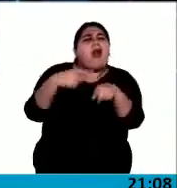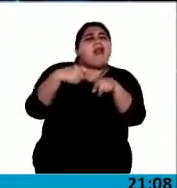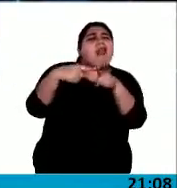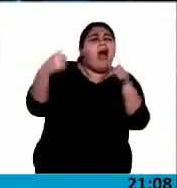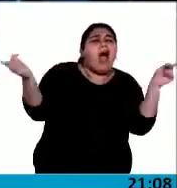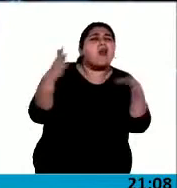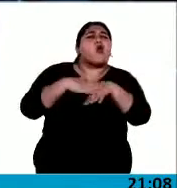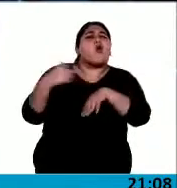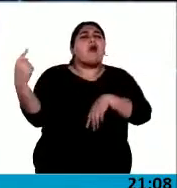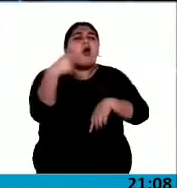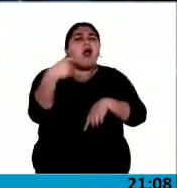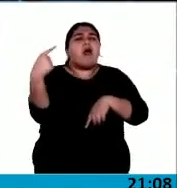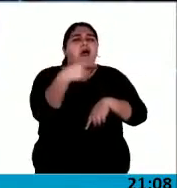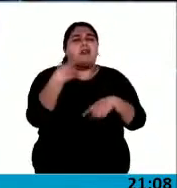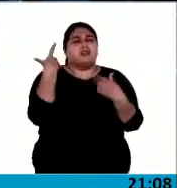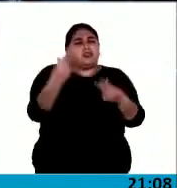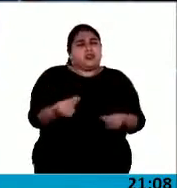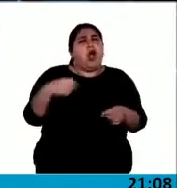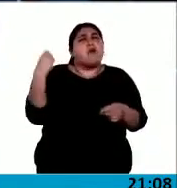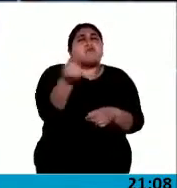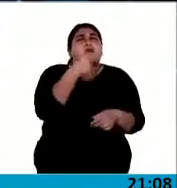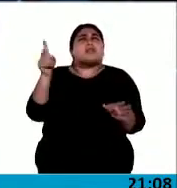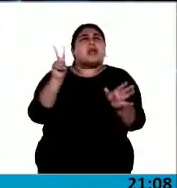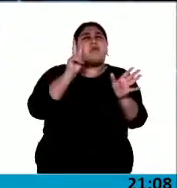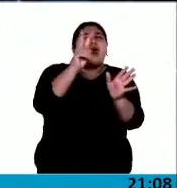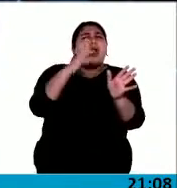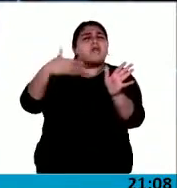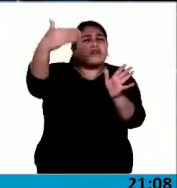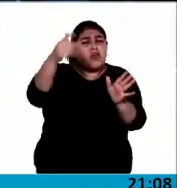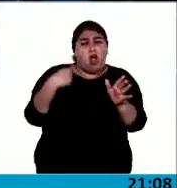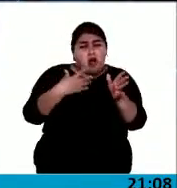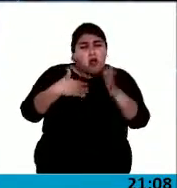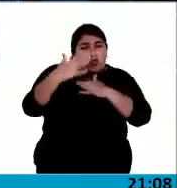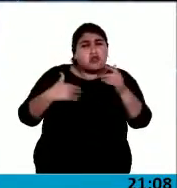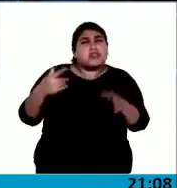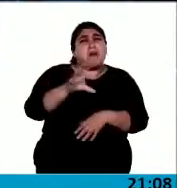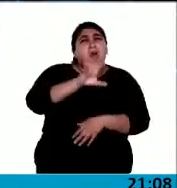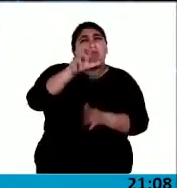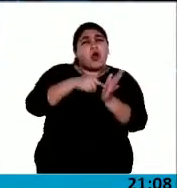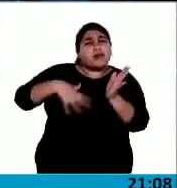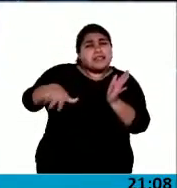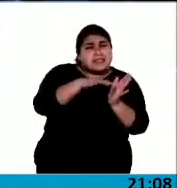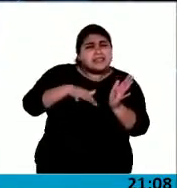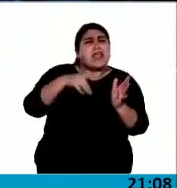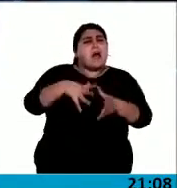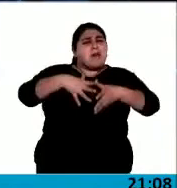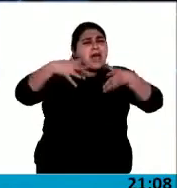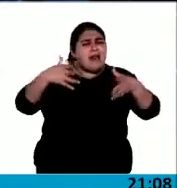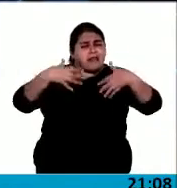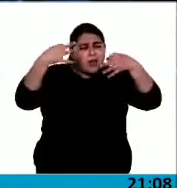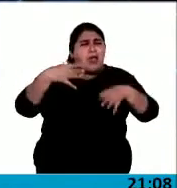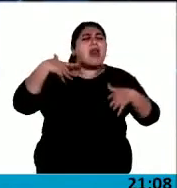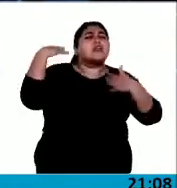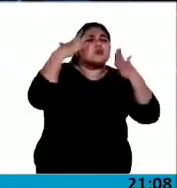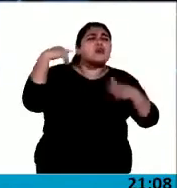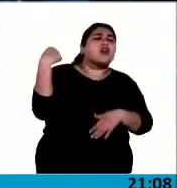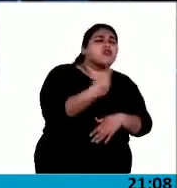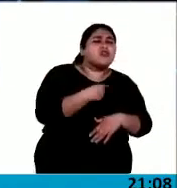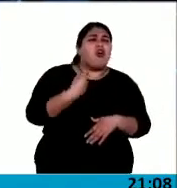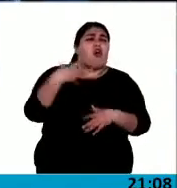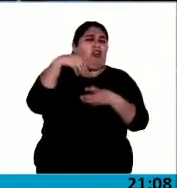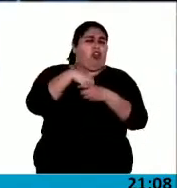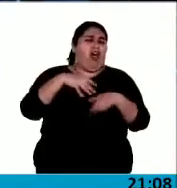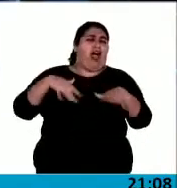culpa de la oposición. Miremos para adelante, construyamos esta provincia, hagámosla grande, que es el sueño de todos los que hacemos la